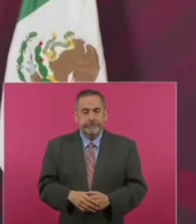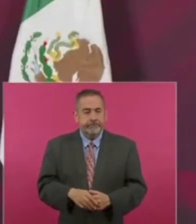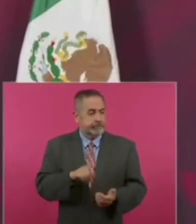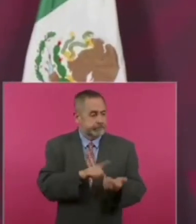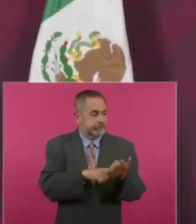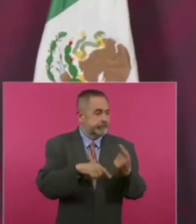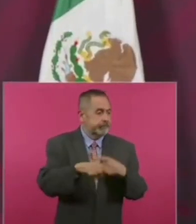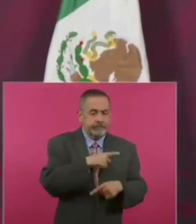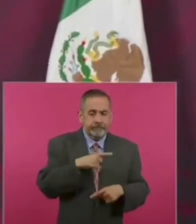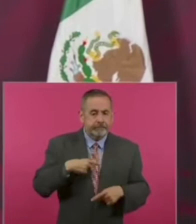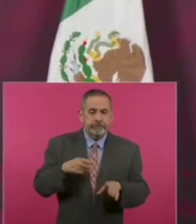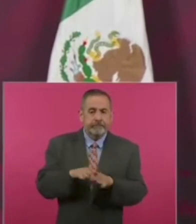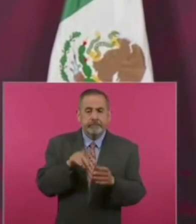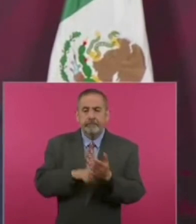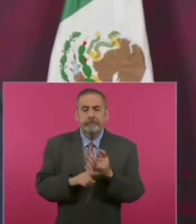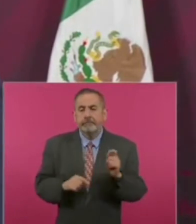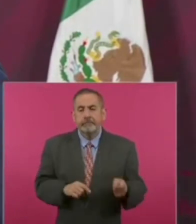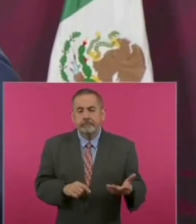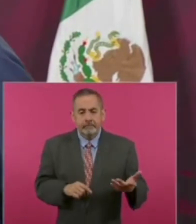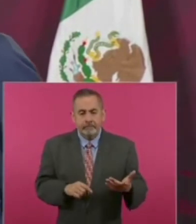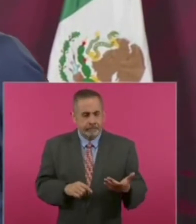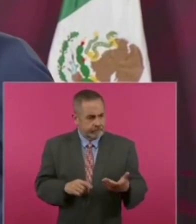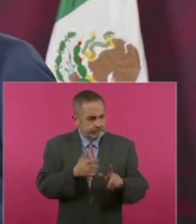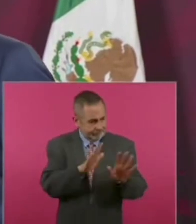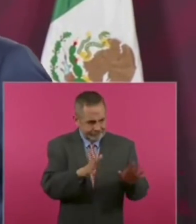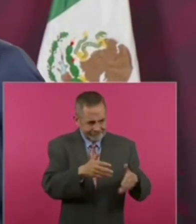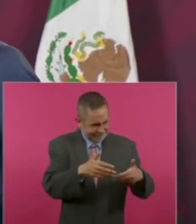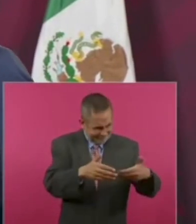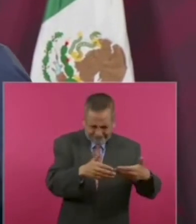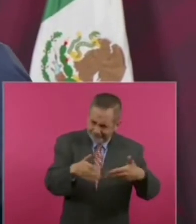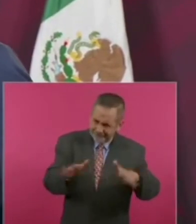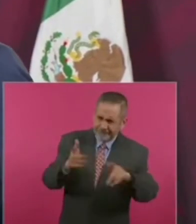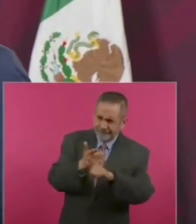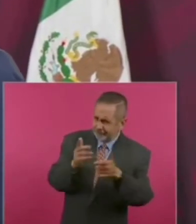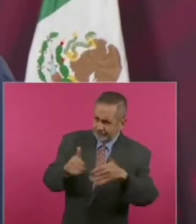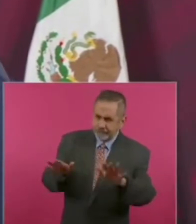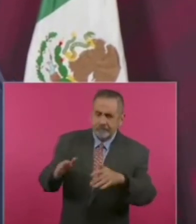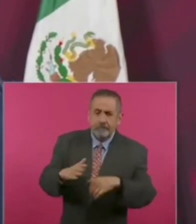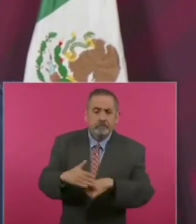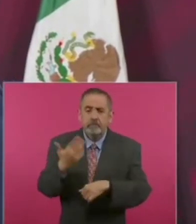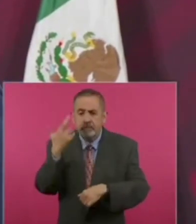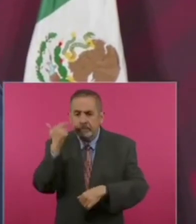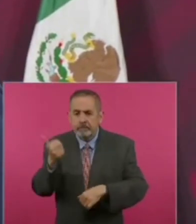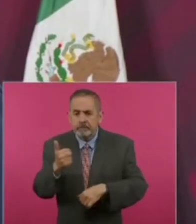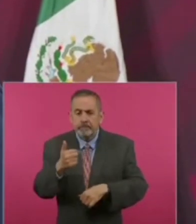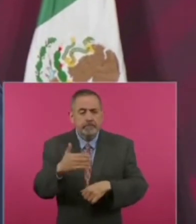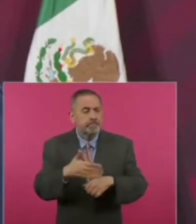ser liberados solo por ese hecho.